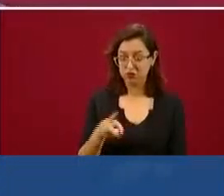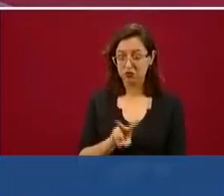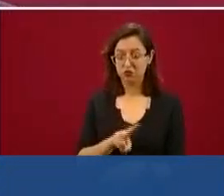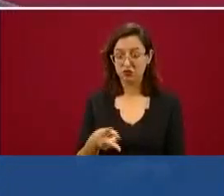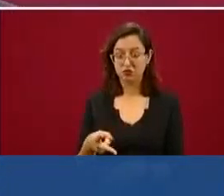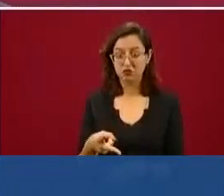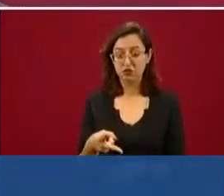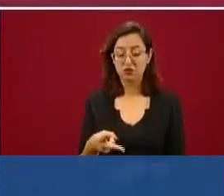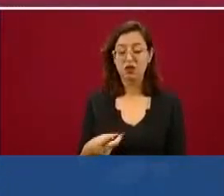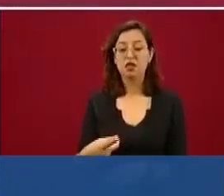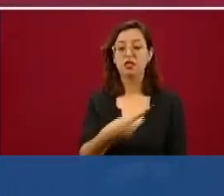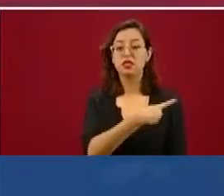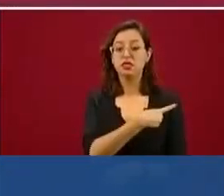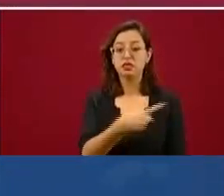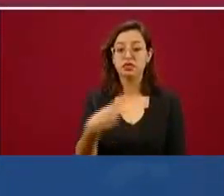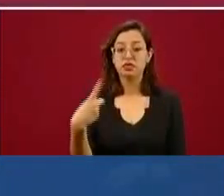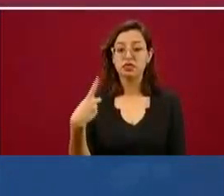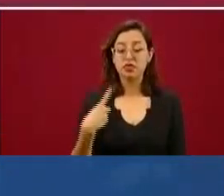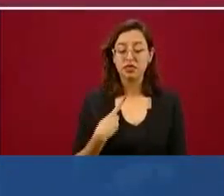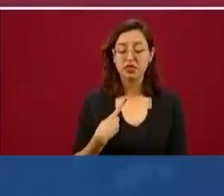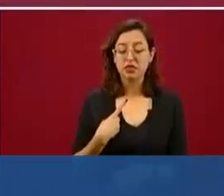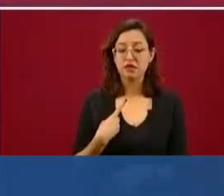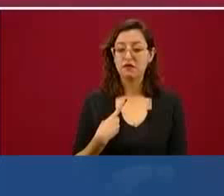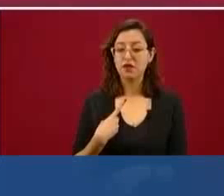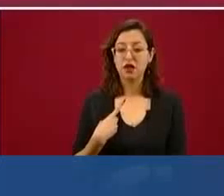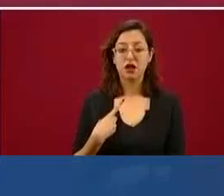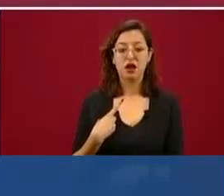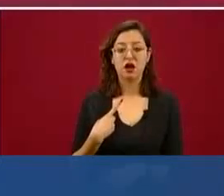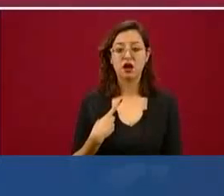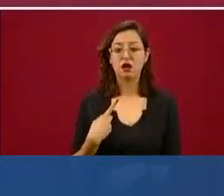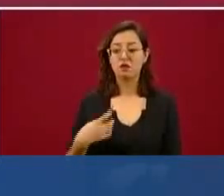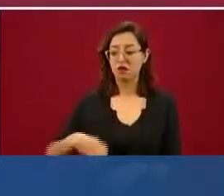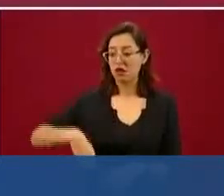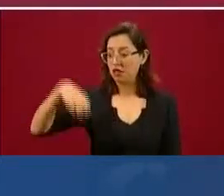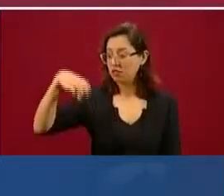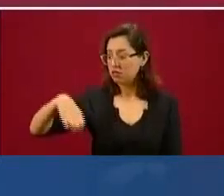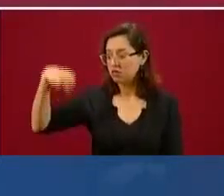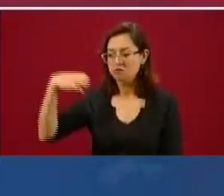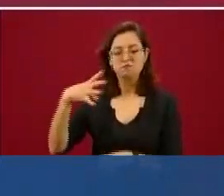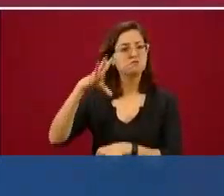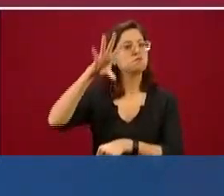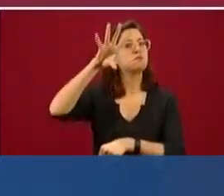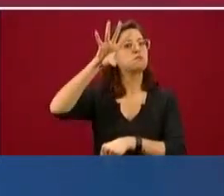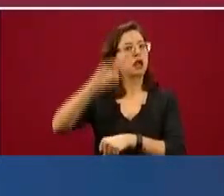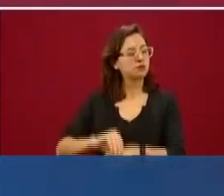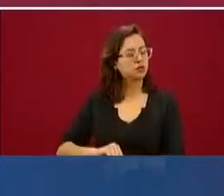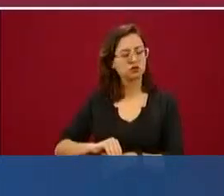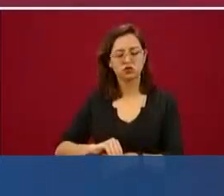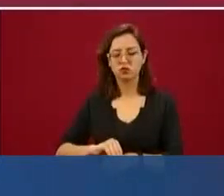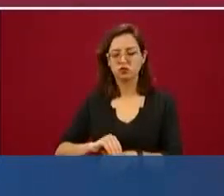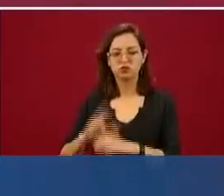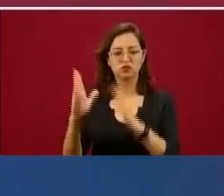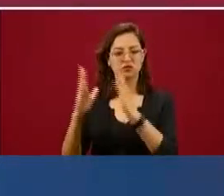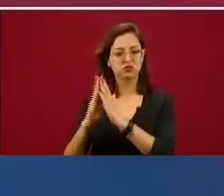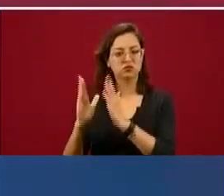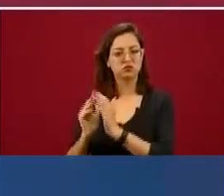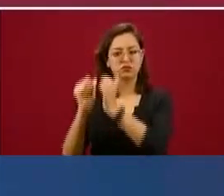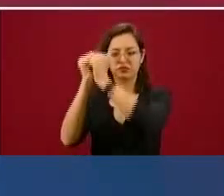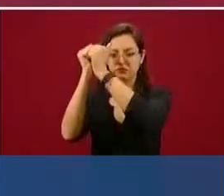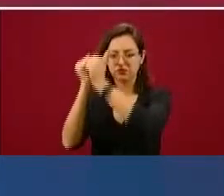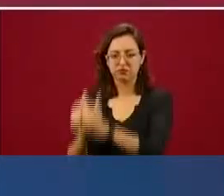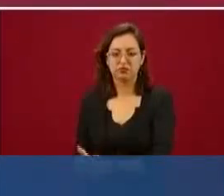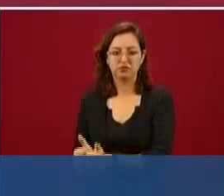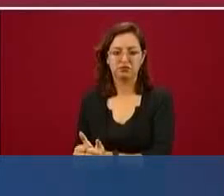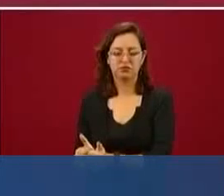recursos para enfrentar esta situación en conjunto. Dice que hay que cuidar la alimentación en momentos como estos, sobre